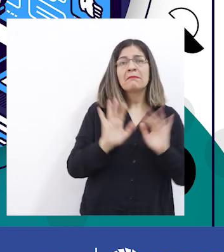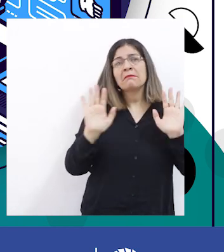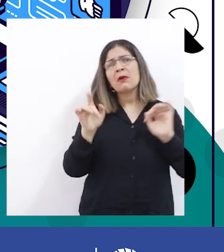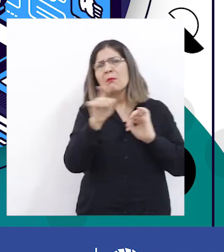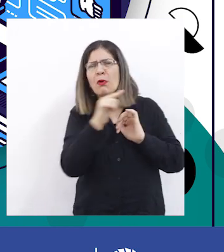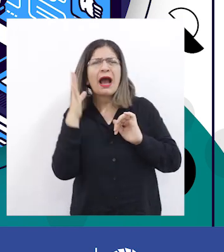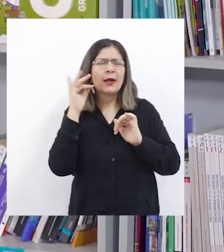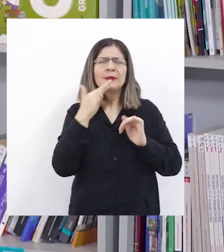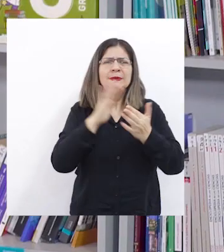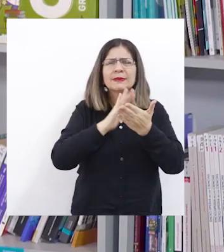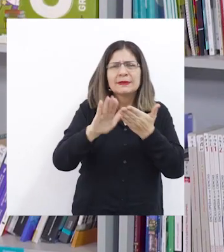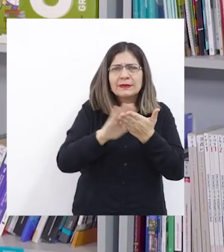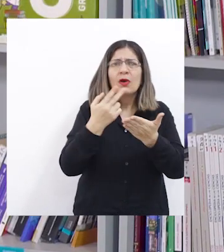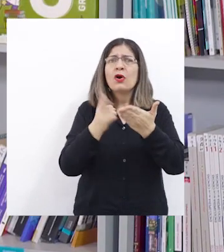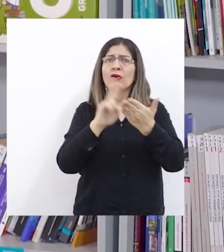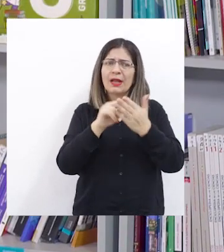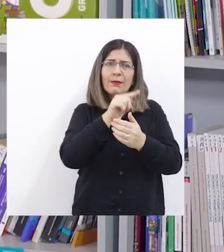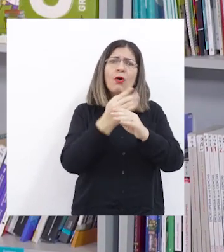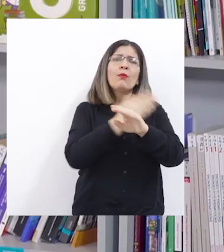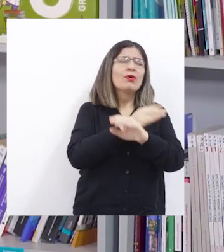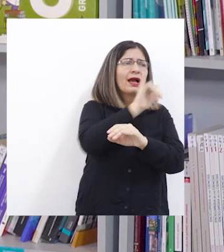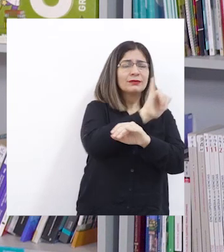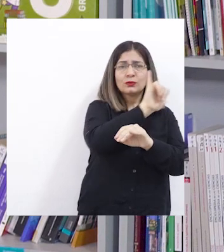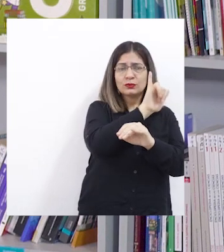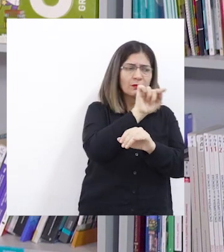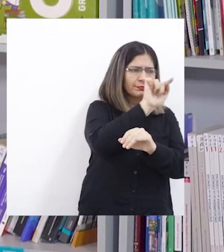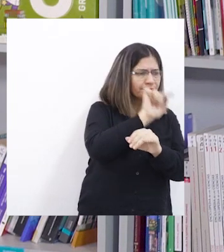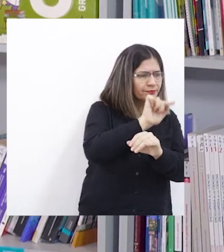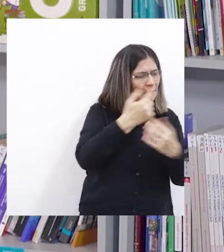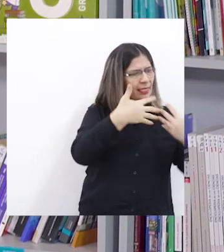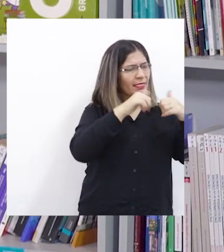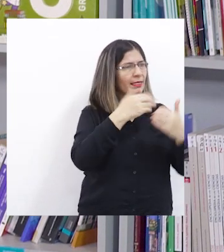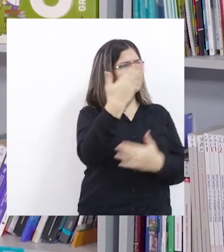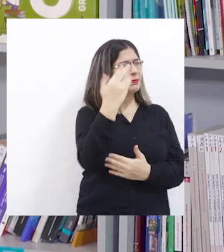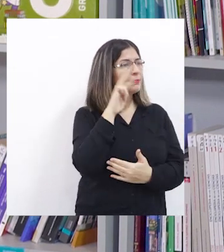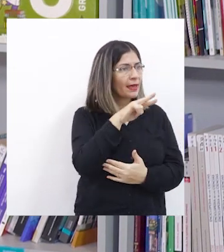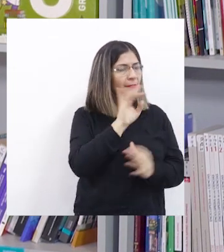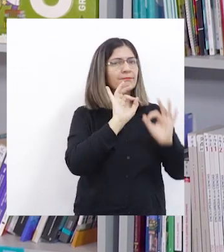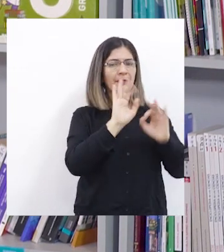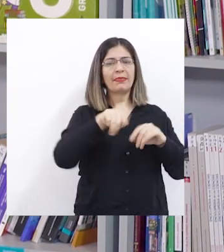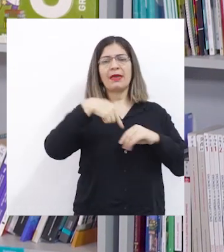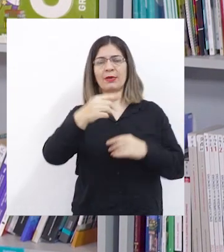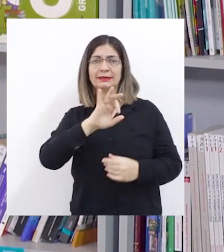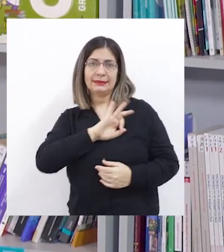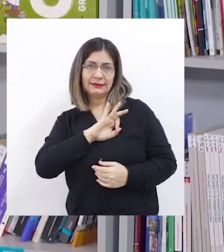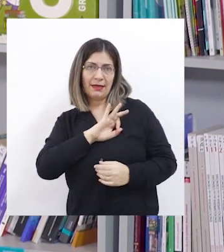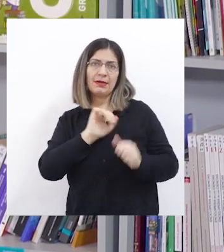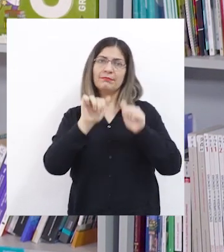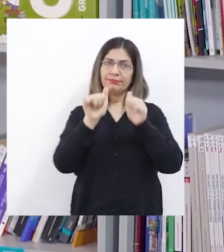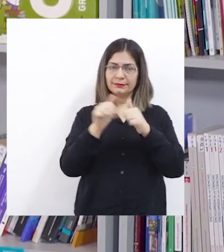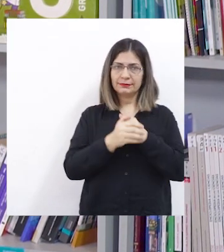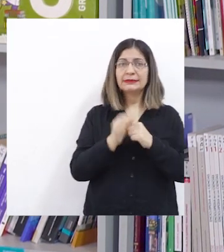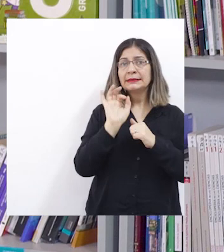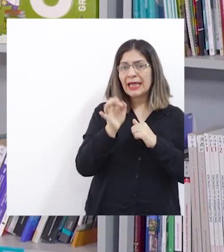te perdiste de alguna parte, podés rever todas estas disertaciones para poder hacer la evaluación. Si te confundís,